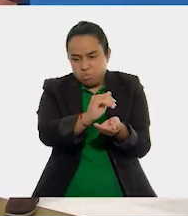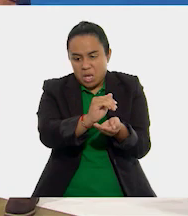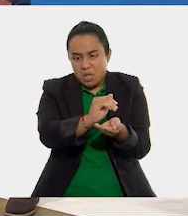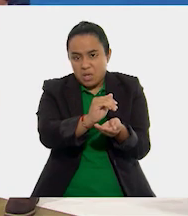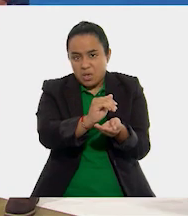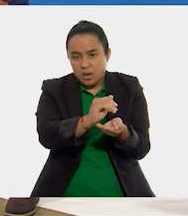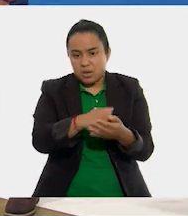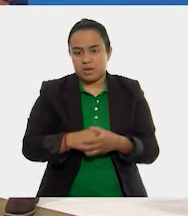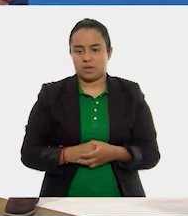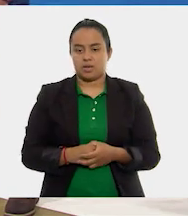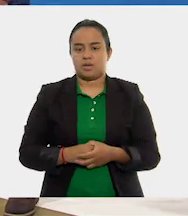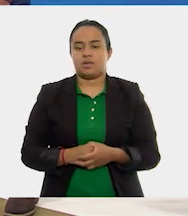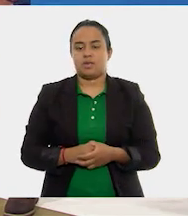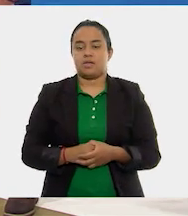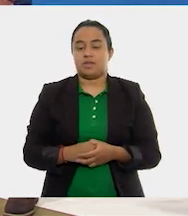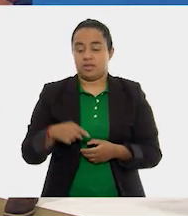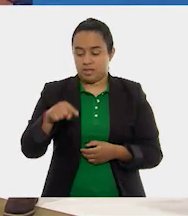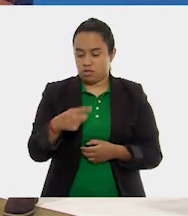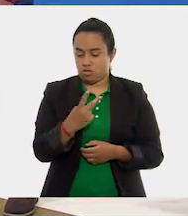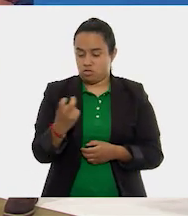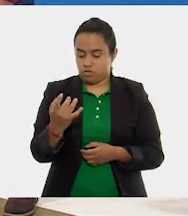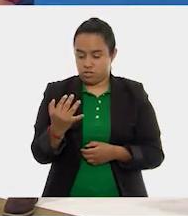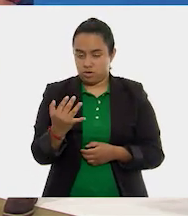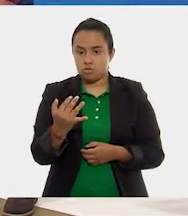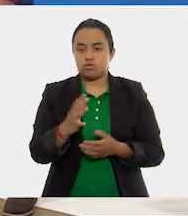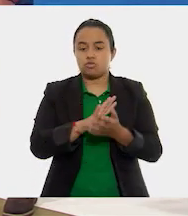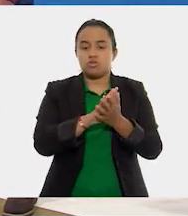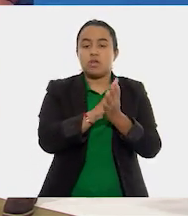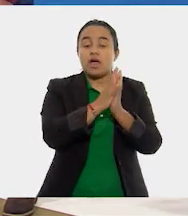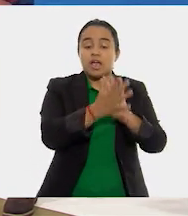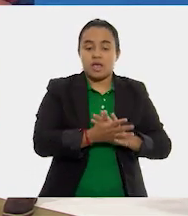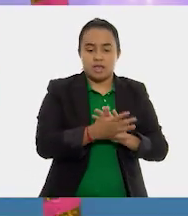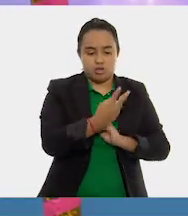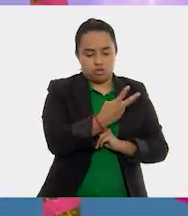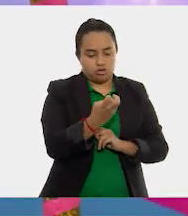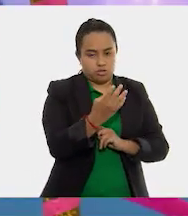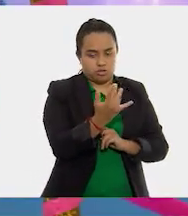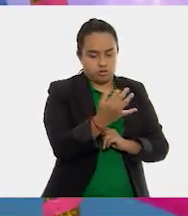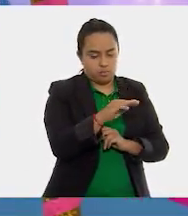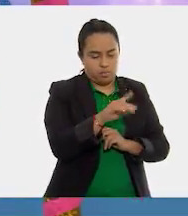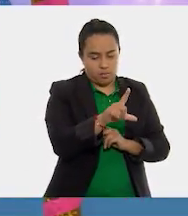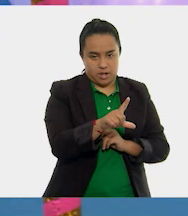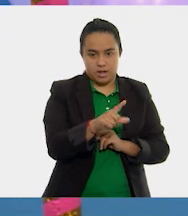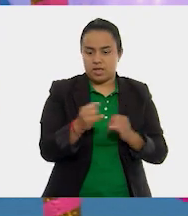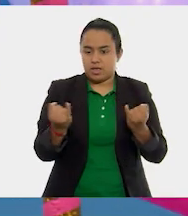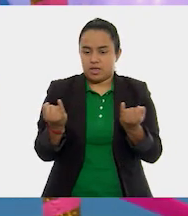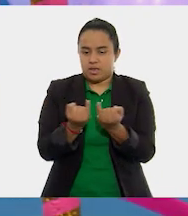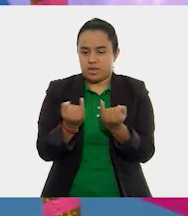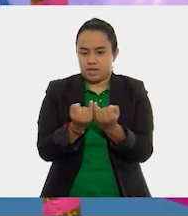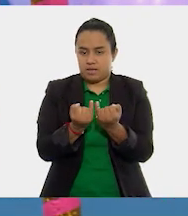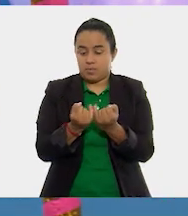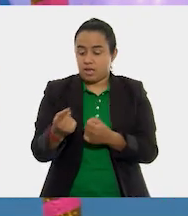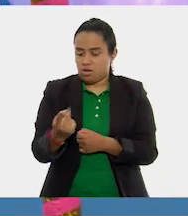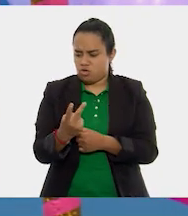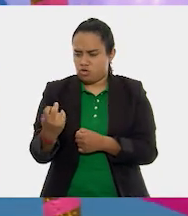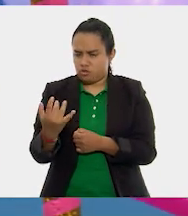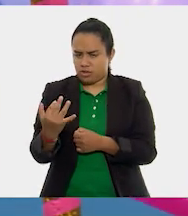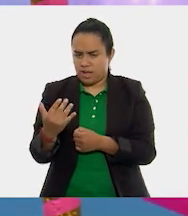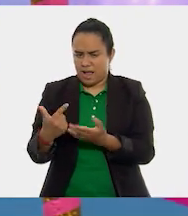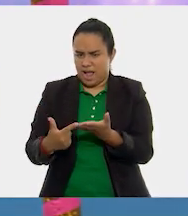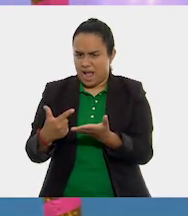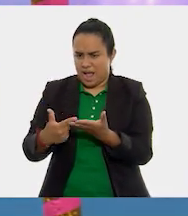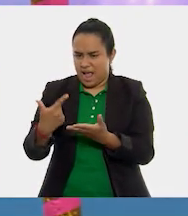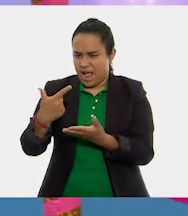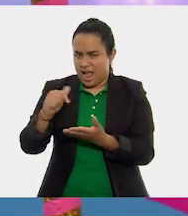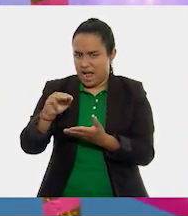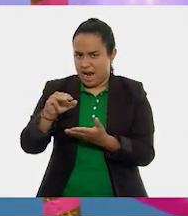Ajá. Entonces fue este recipiente que equivale a lo mismo que contiene el agua. El recipiente contiene 250